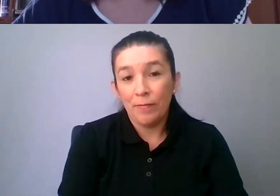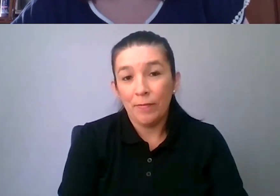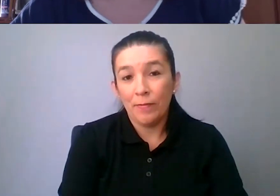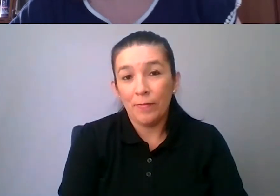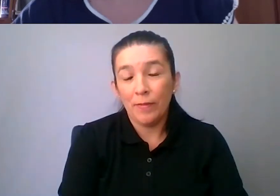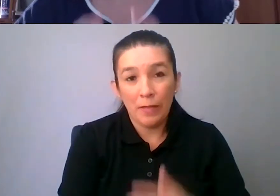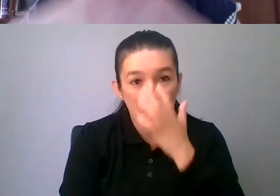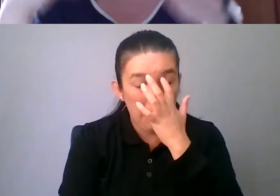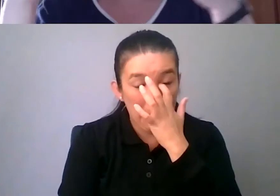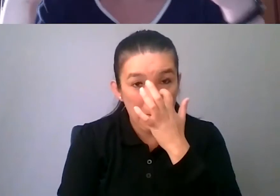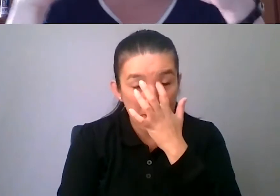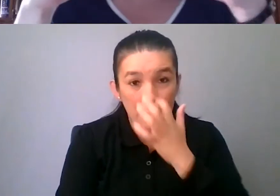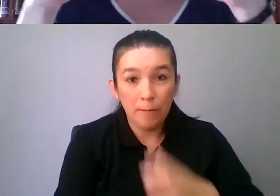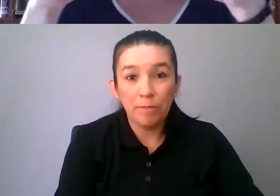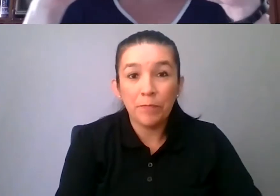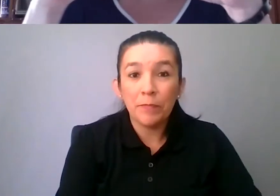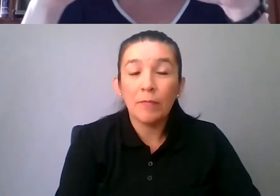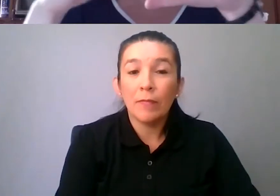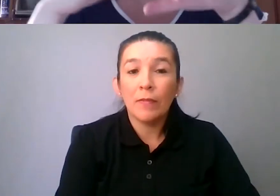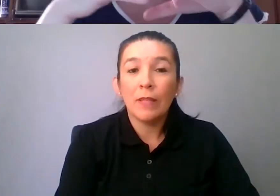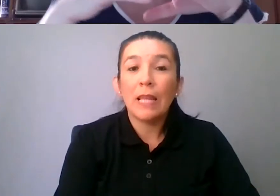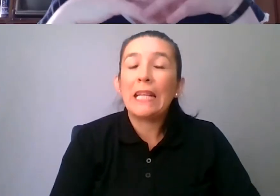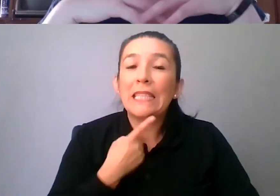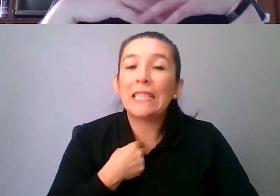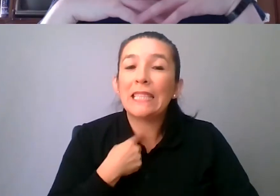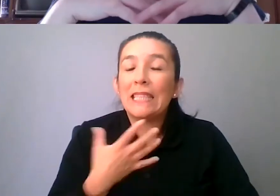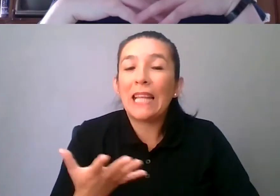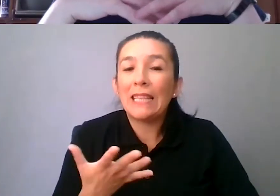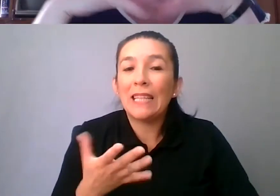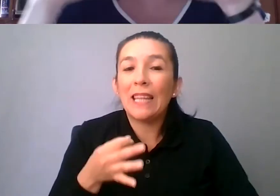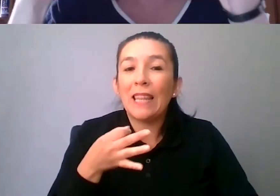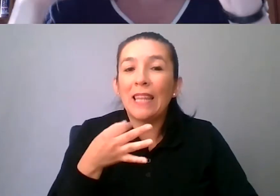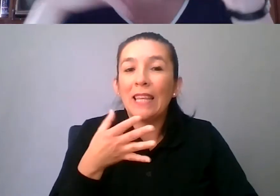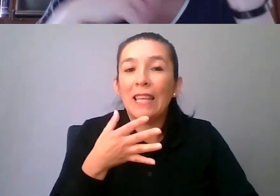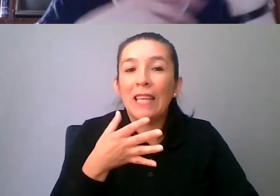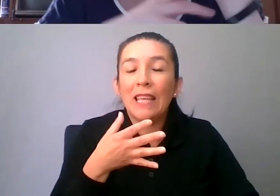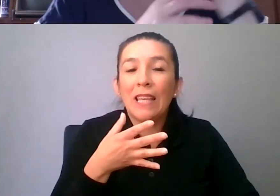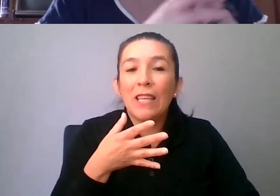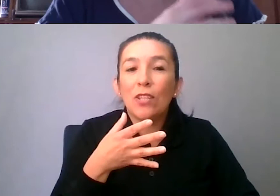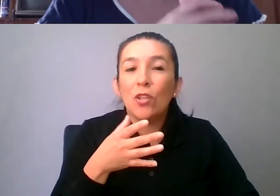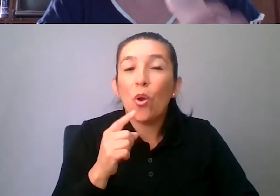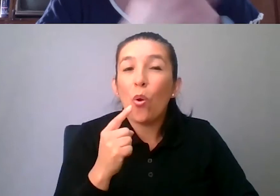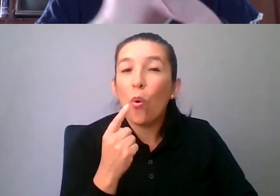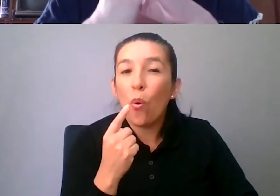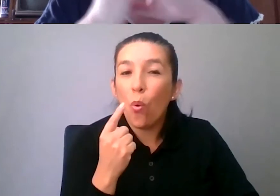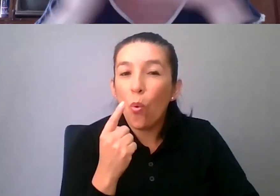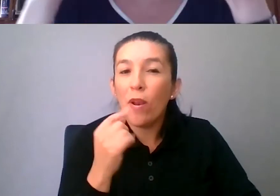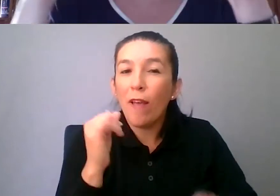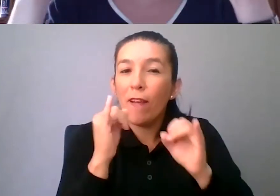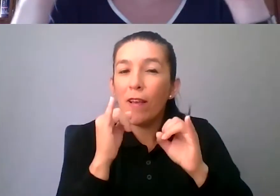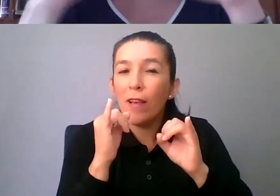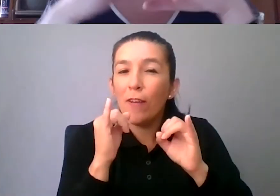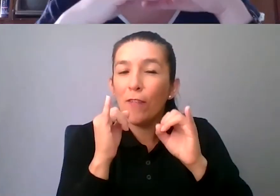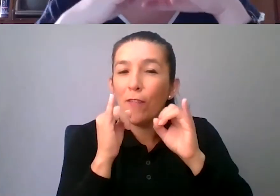interesante es, claro, es que es como, es una arista, como decía antes, muy específica de